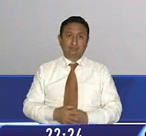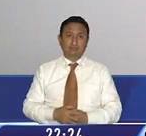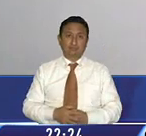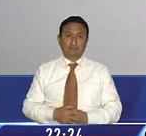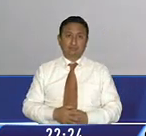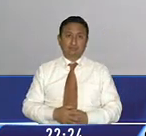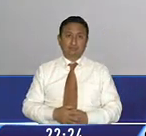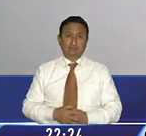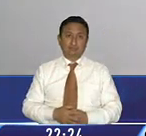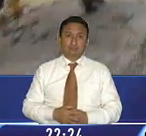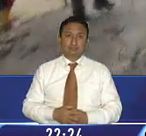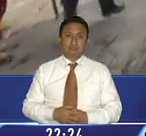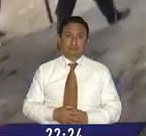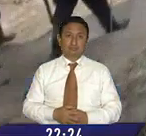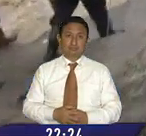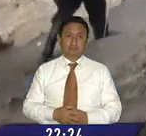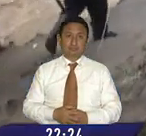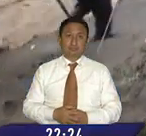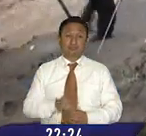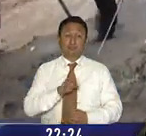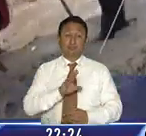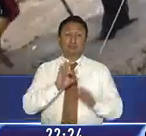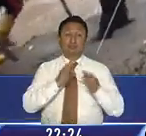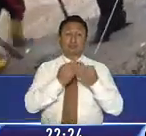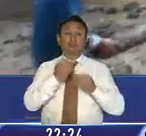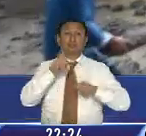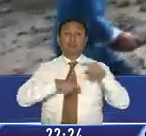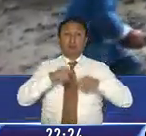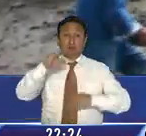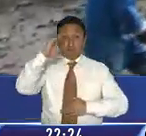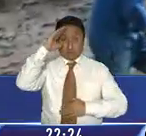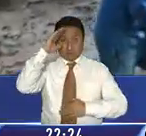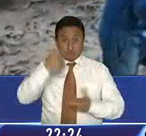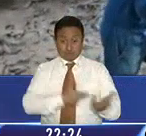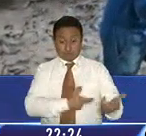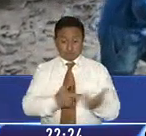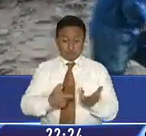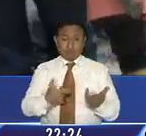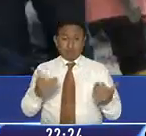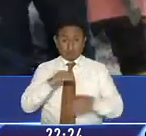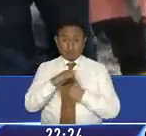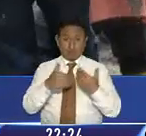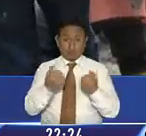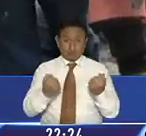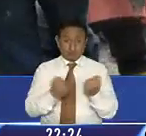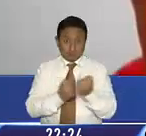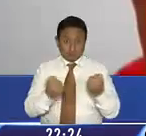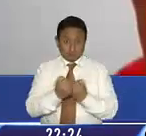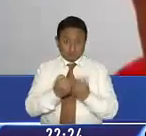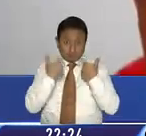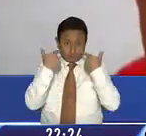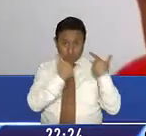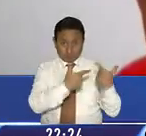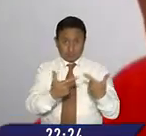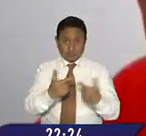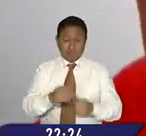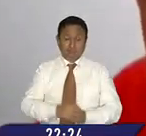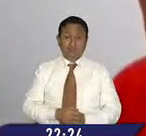y partes de sus órganos. Familiares, amigos, policía y cuerpo de bomberos se unieron para localizar a la víctima.